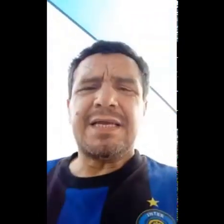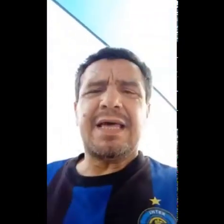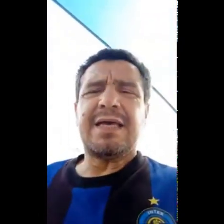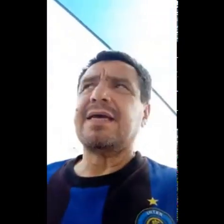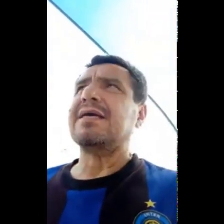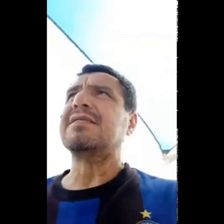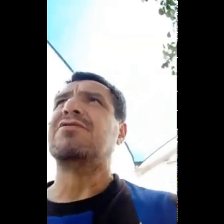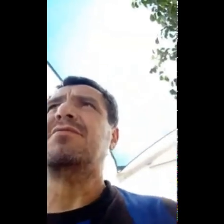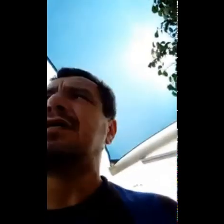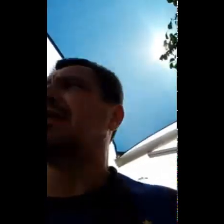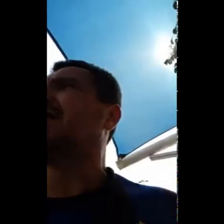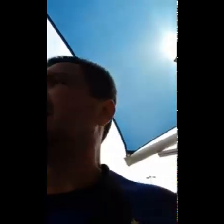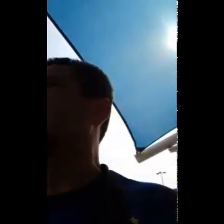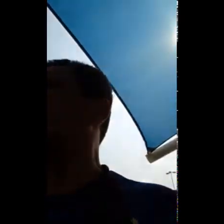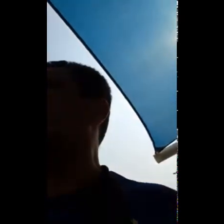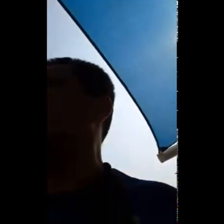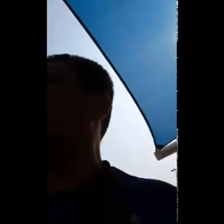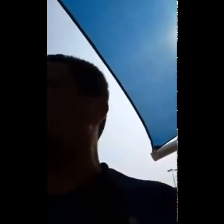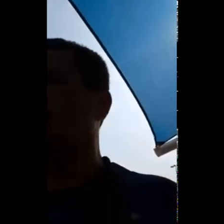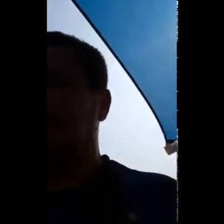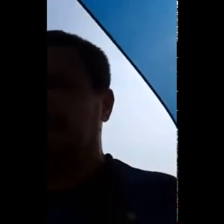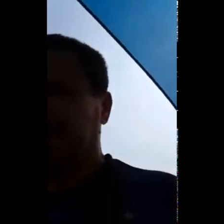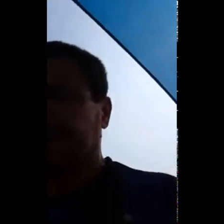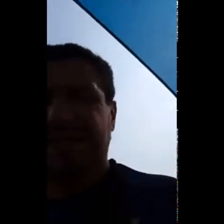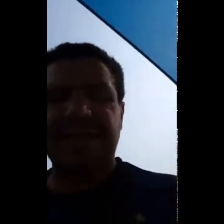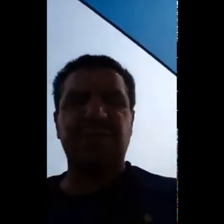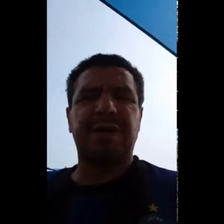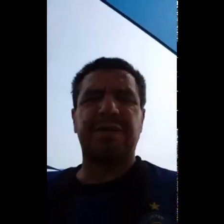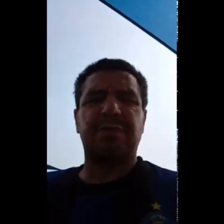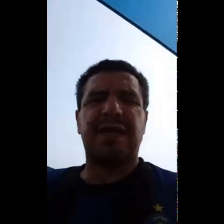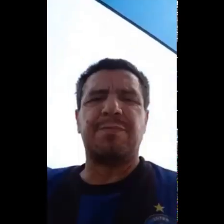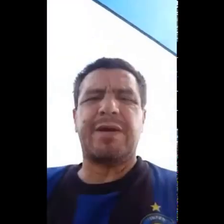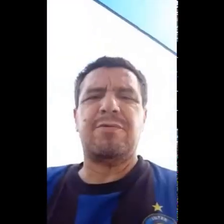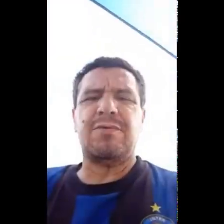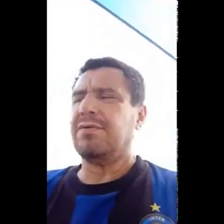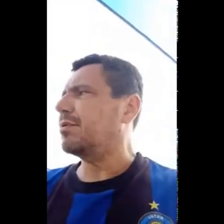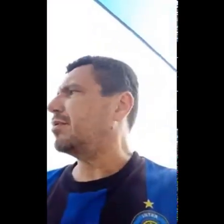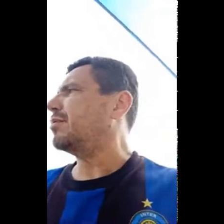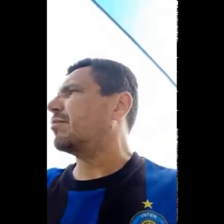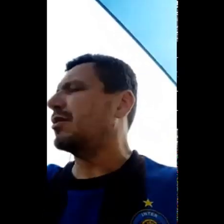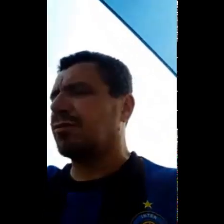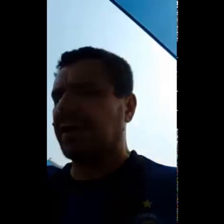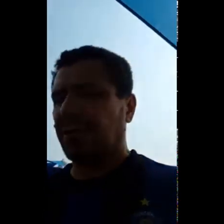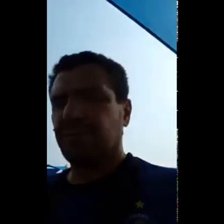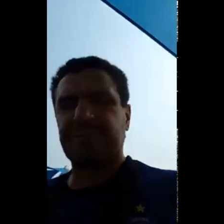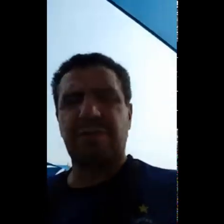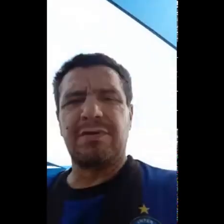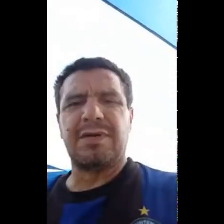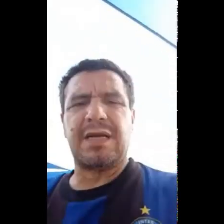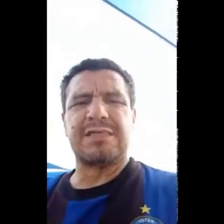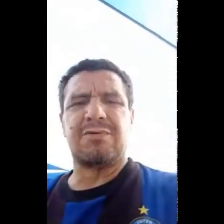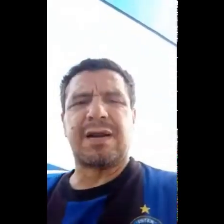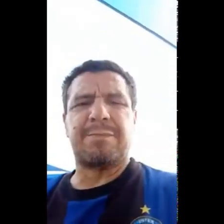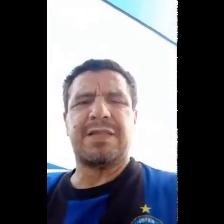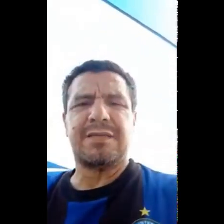Basta ya de que este hombre esté tratando de manipular al pueblo cuando la corrupción